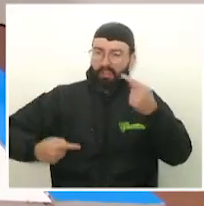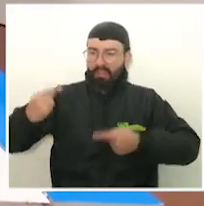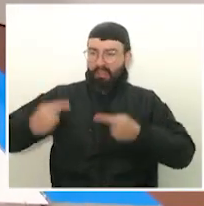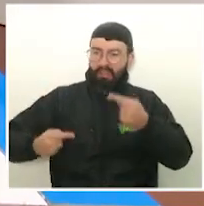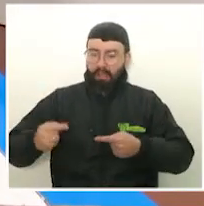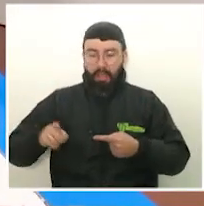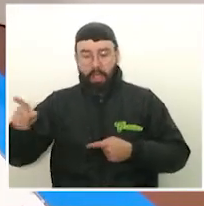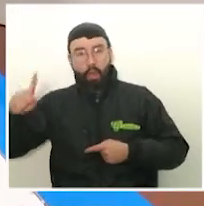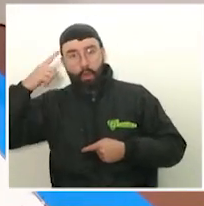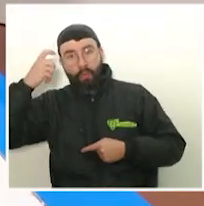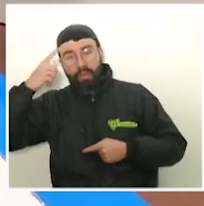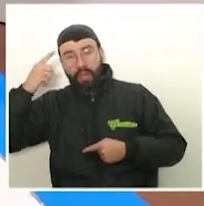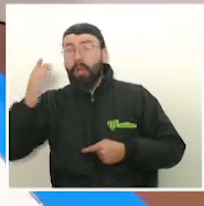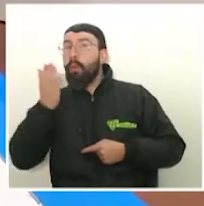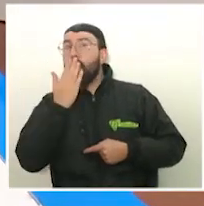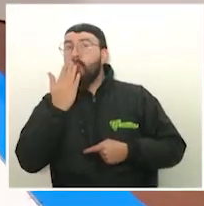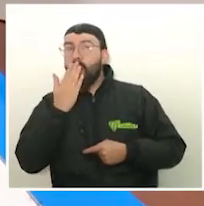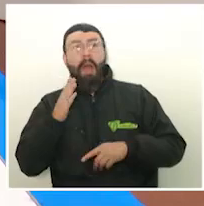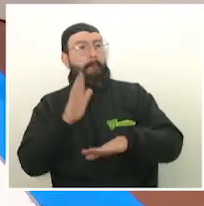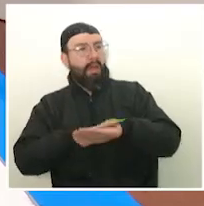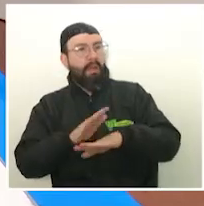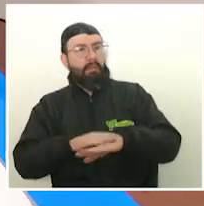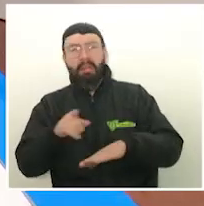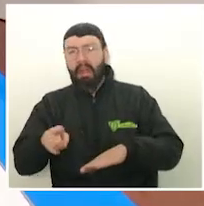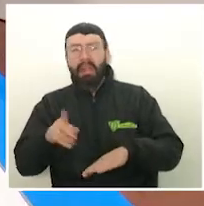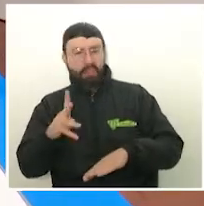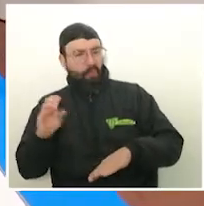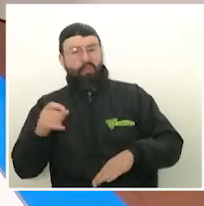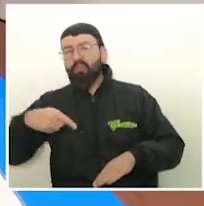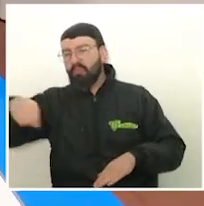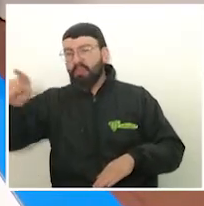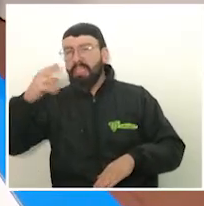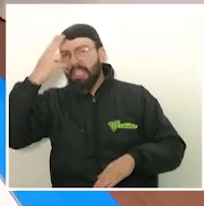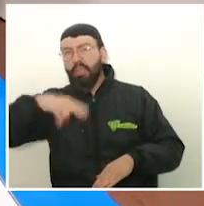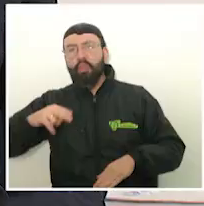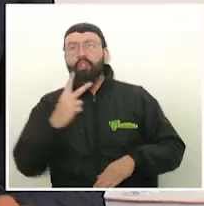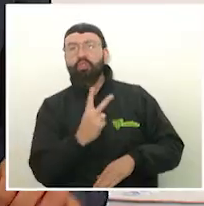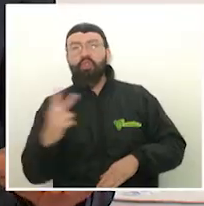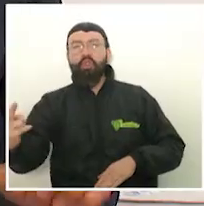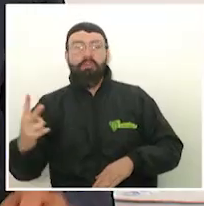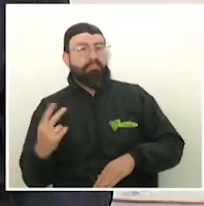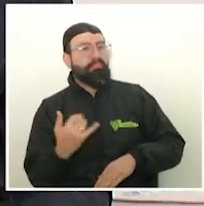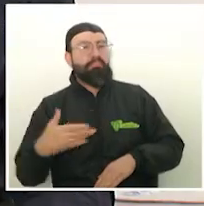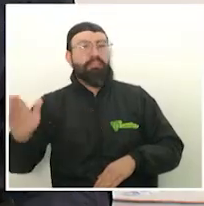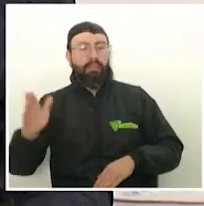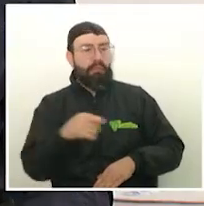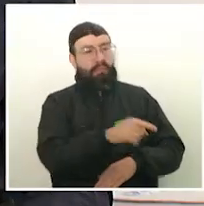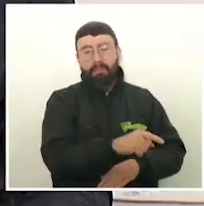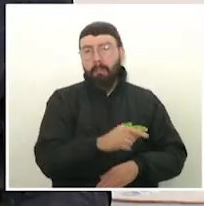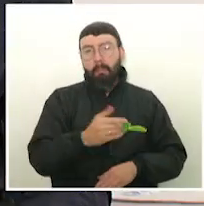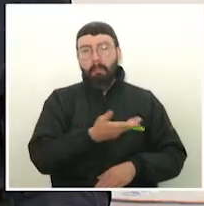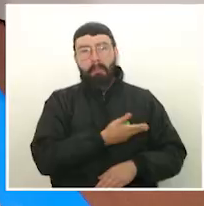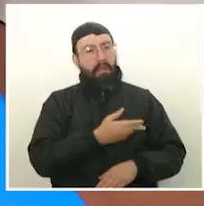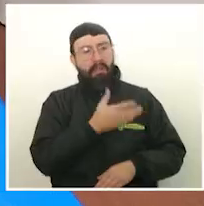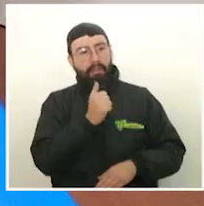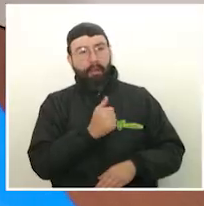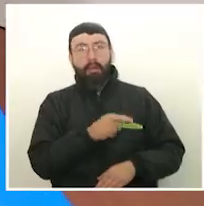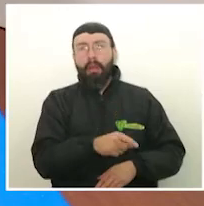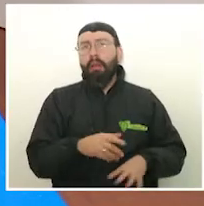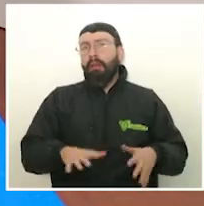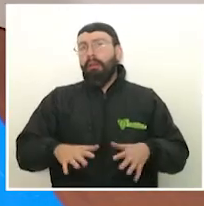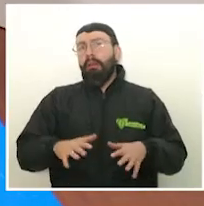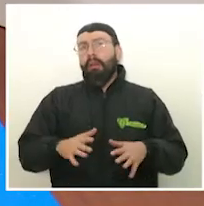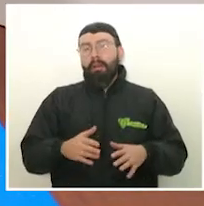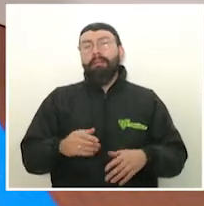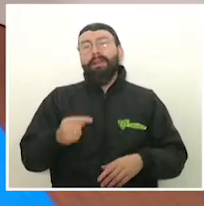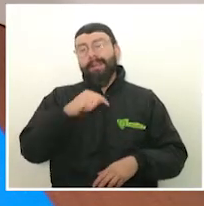hijos, digan peso, pero un Parkinson. Y así como ella, no sé cuál es el caso de la paciente. Por eso insistimos que no